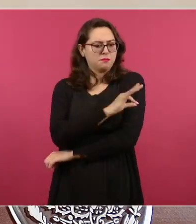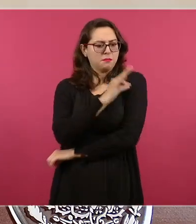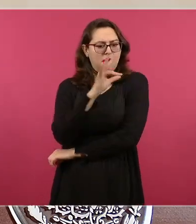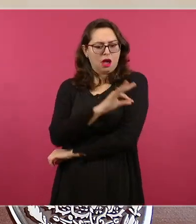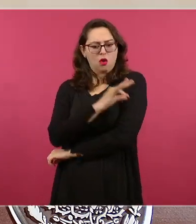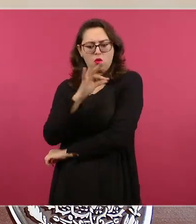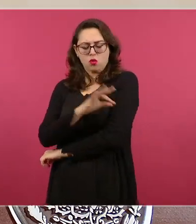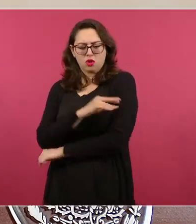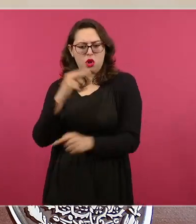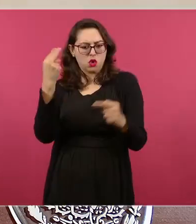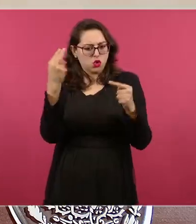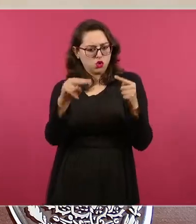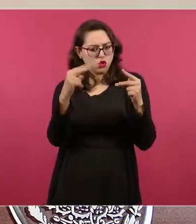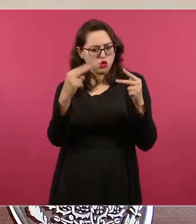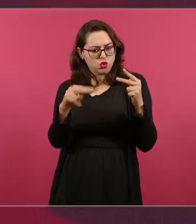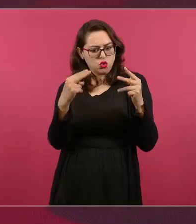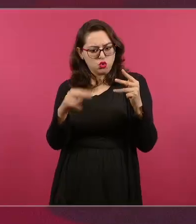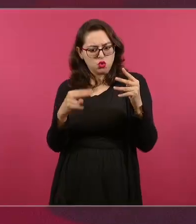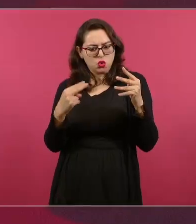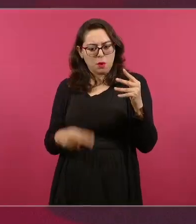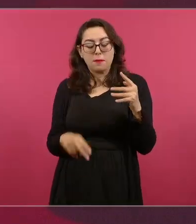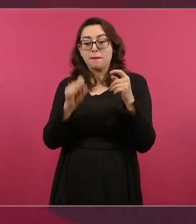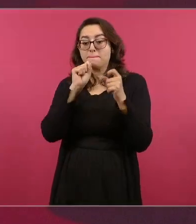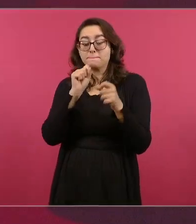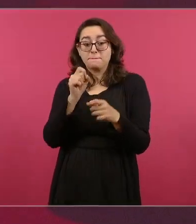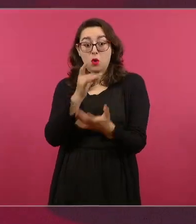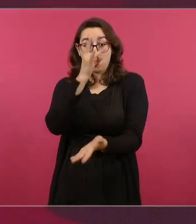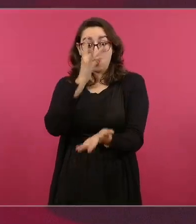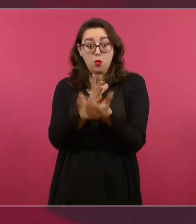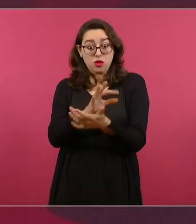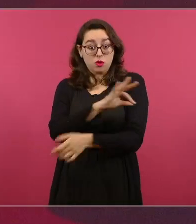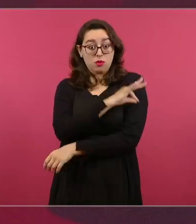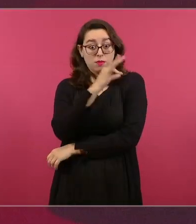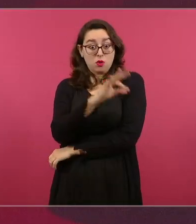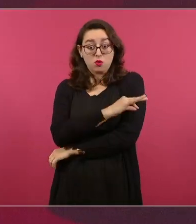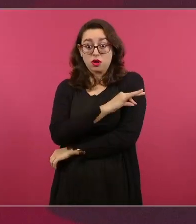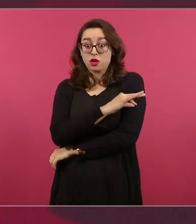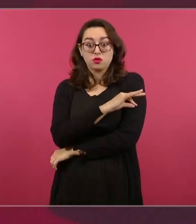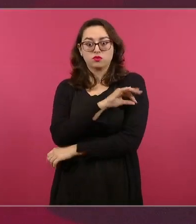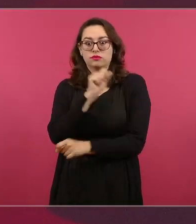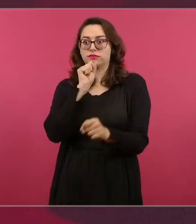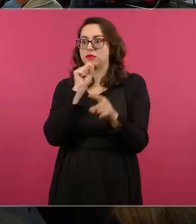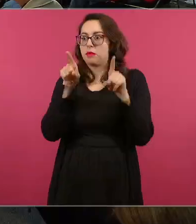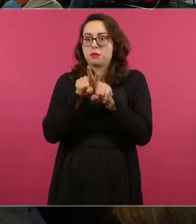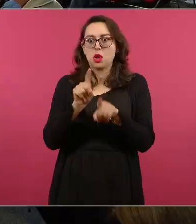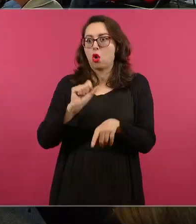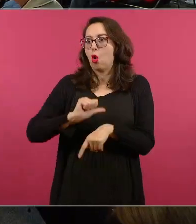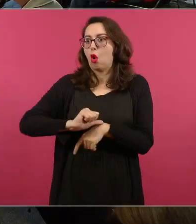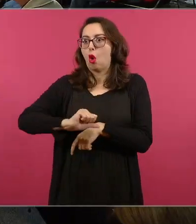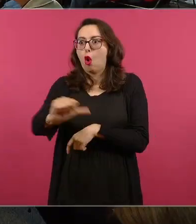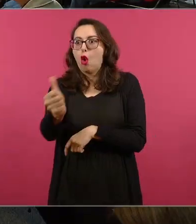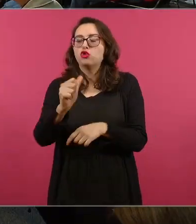se están utilizando todos los censos que hay.